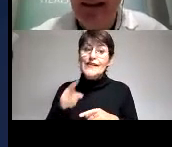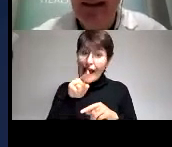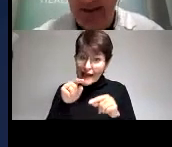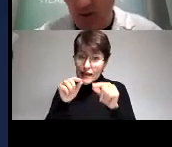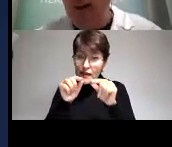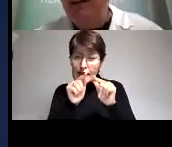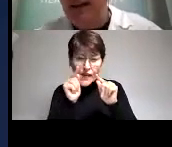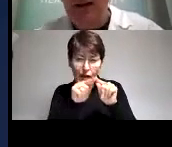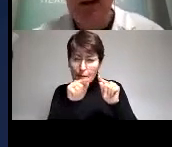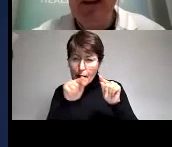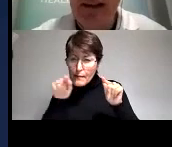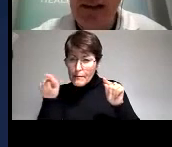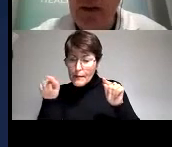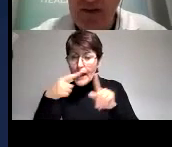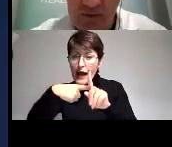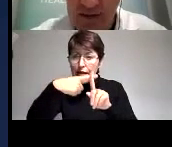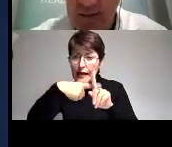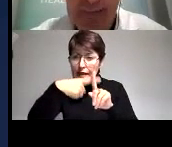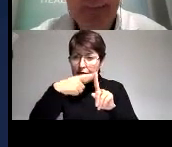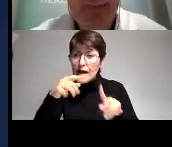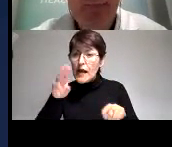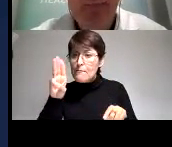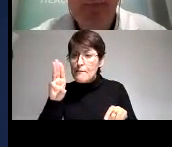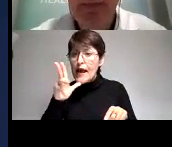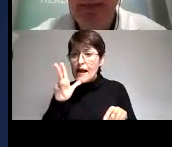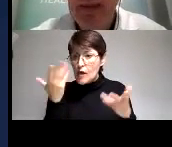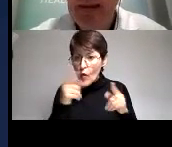de esa sustancia o de ese fluido.